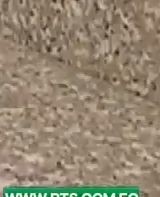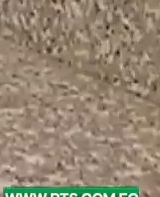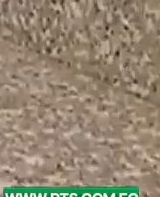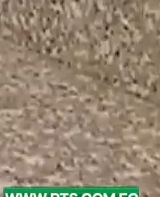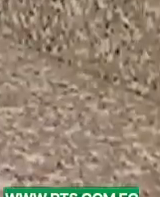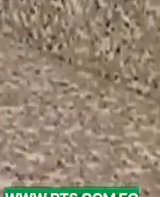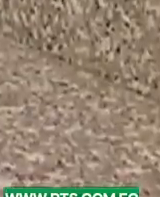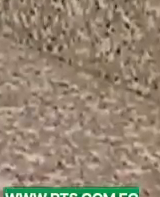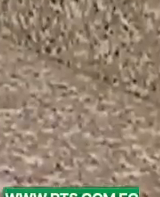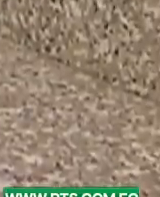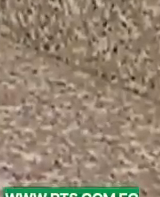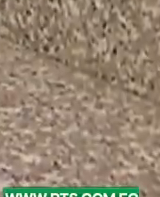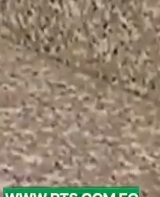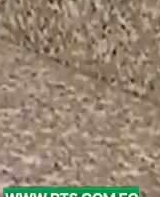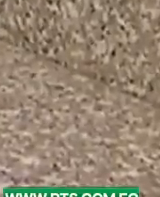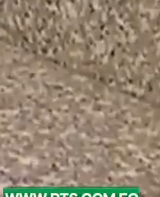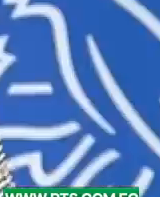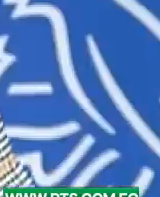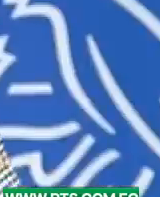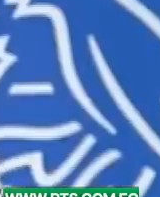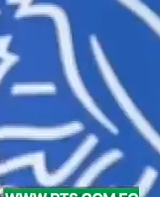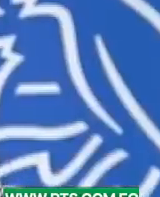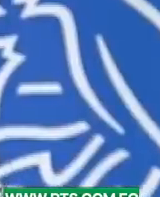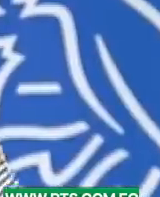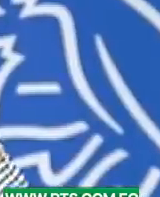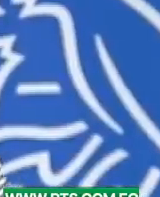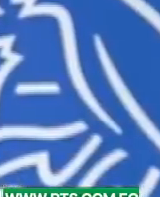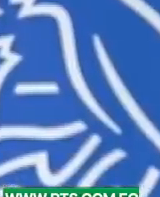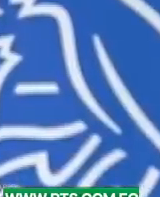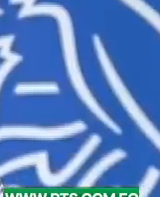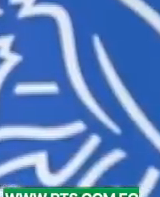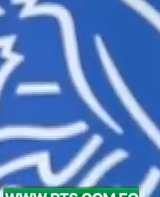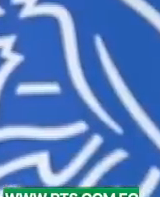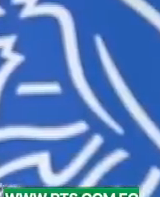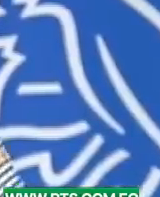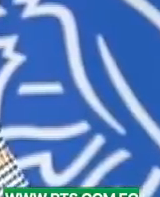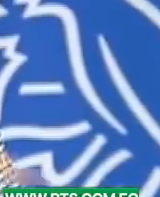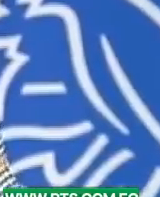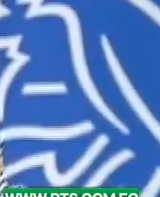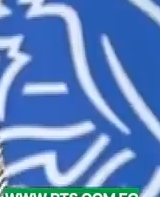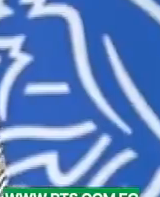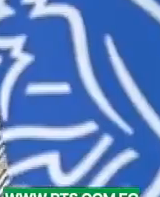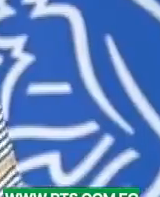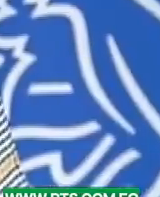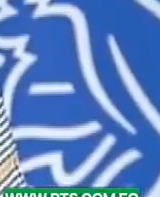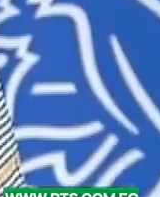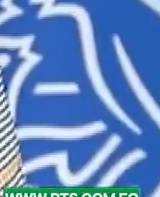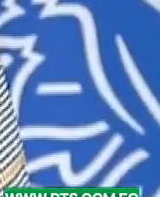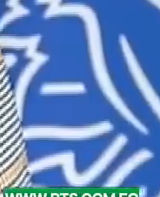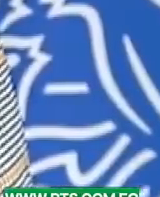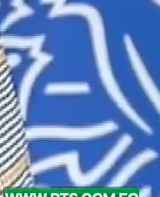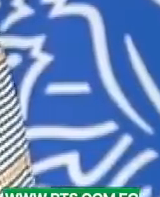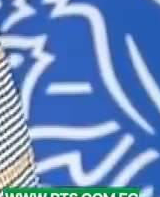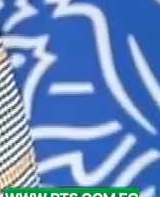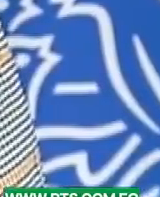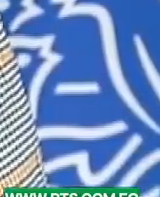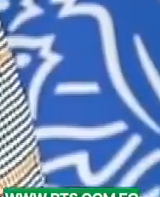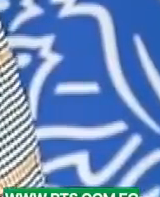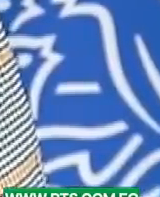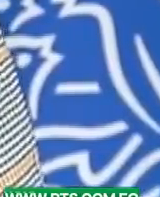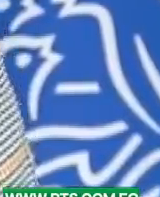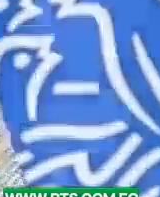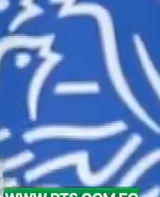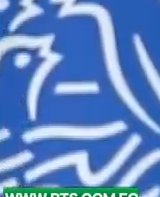año pasado habilitó 5 salas. Por una razón que no la vamos a conocer nunca, es realmente mágica, no hay nutriente que se